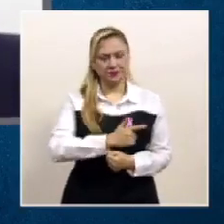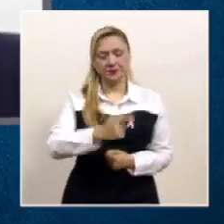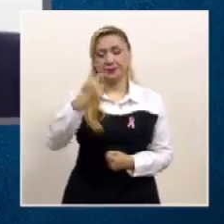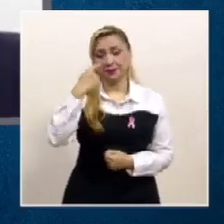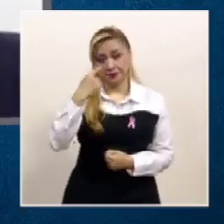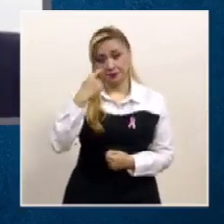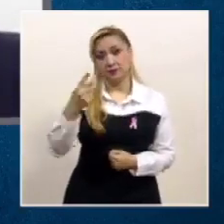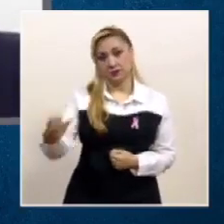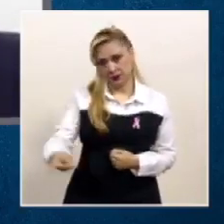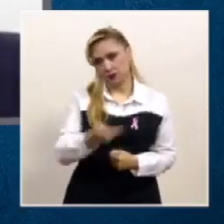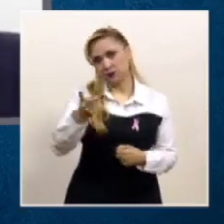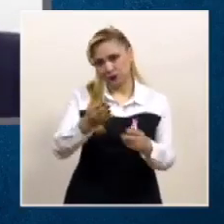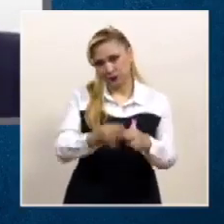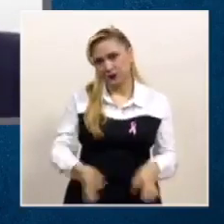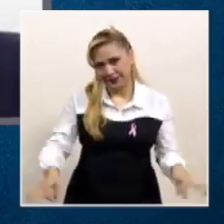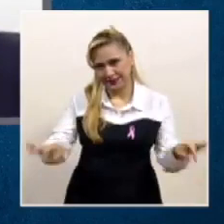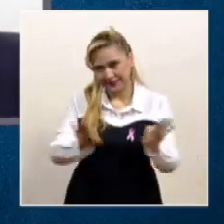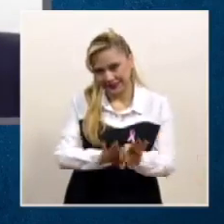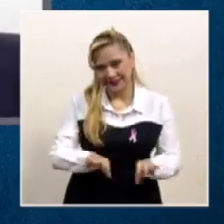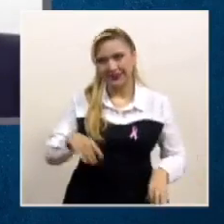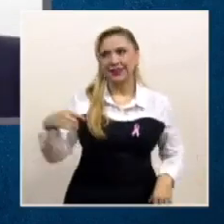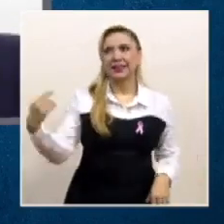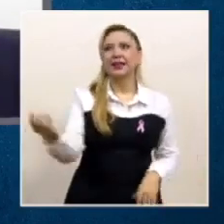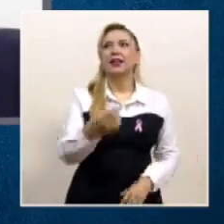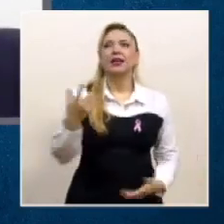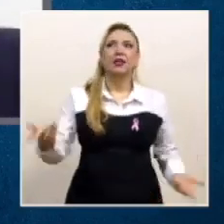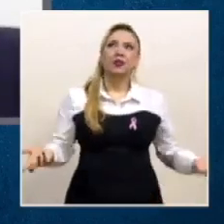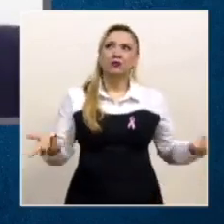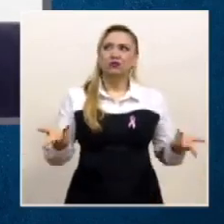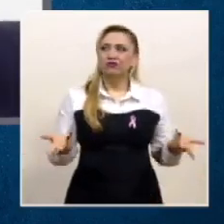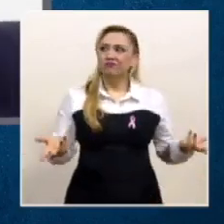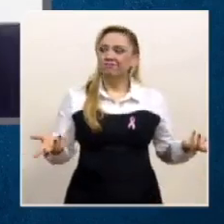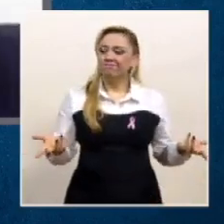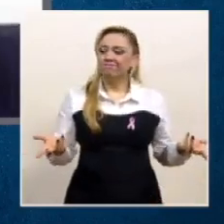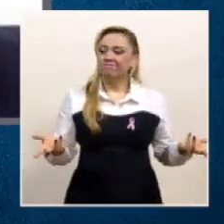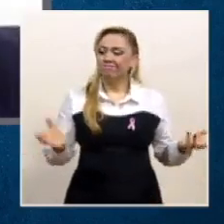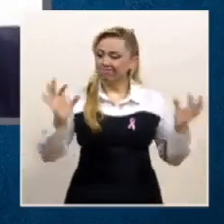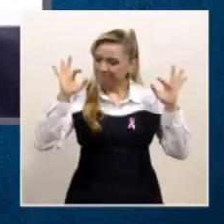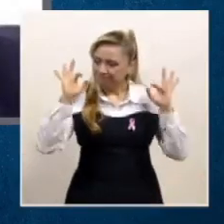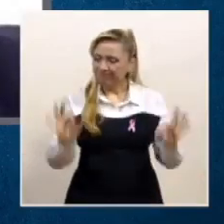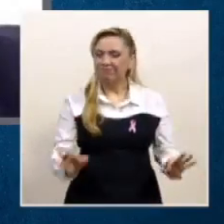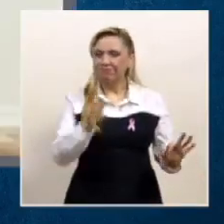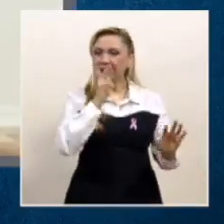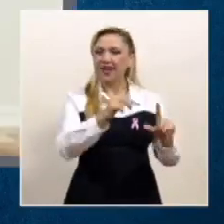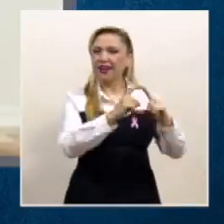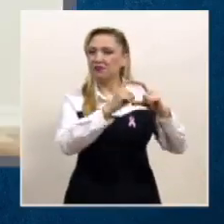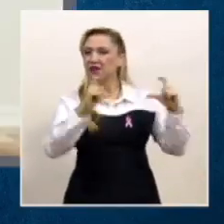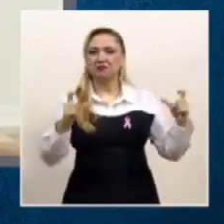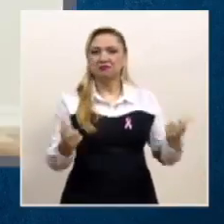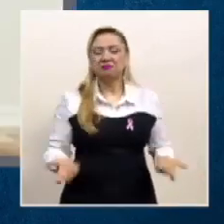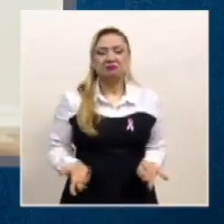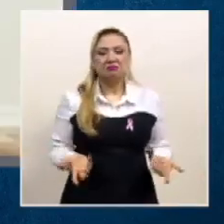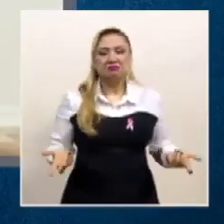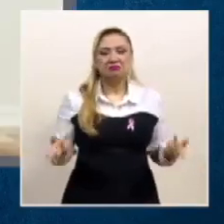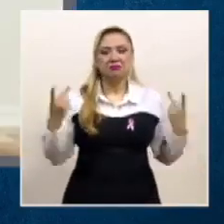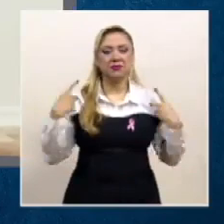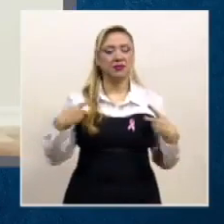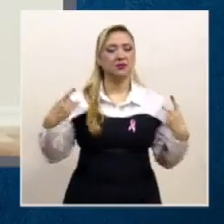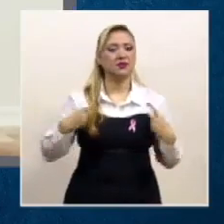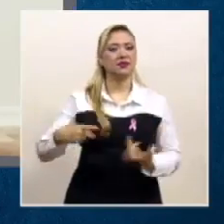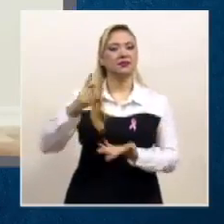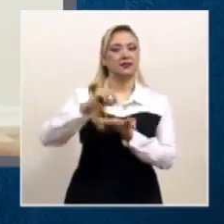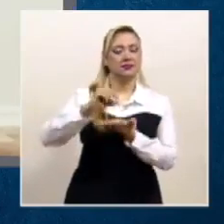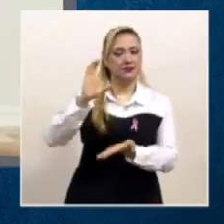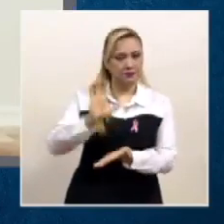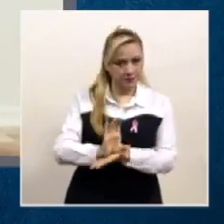importante pregunta porque en general no hay, digamos, un término definido para persona con discapacidad,